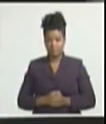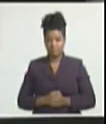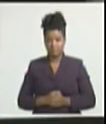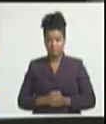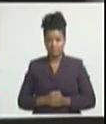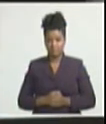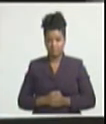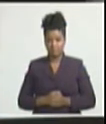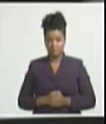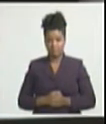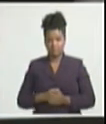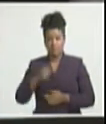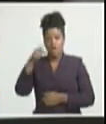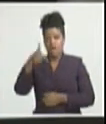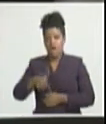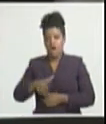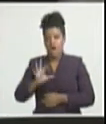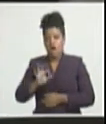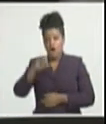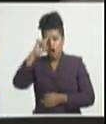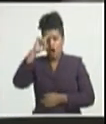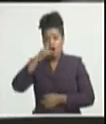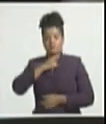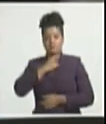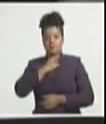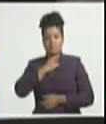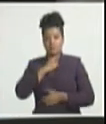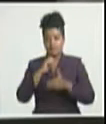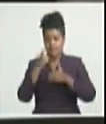José Amado Ricardo Guerra,